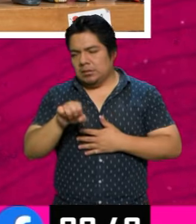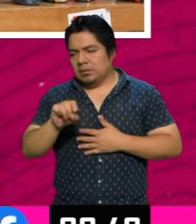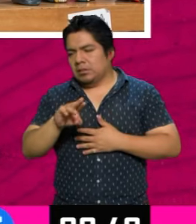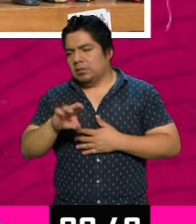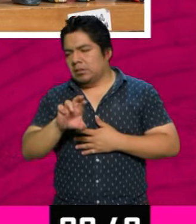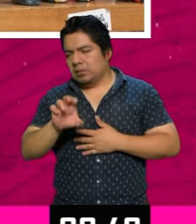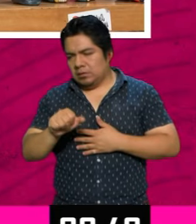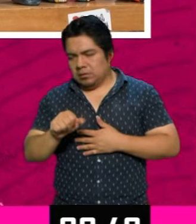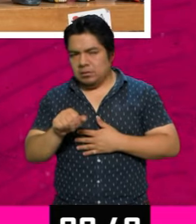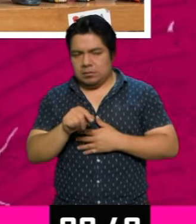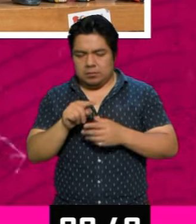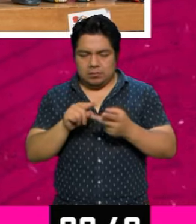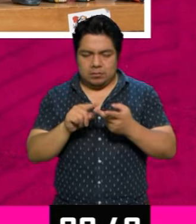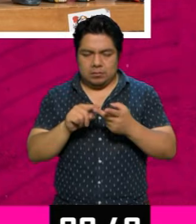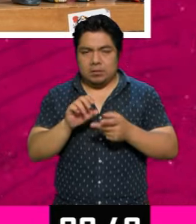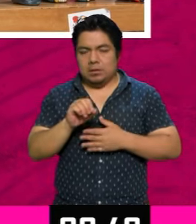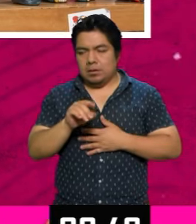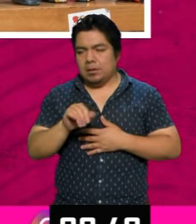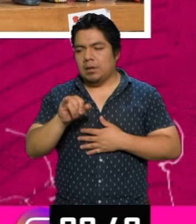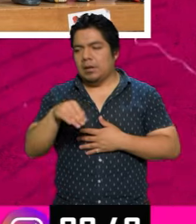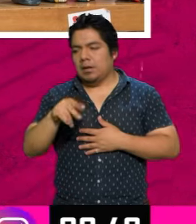te choreen en YouTube y